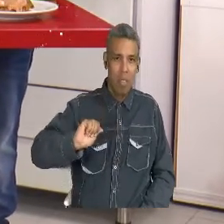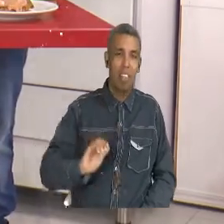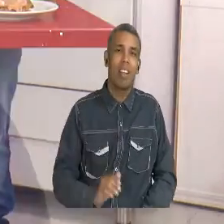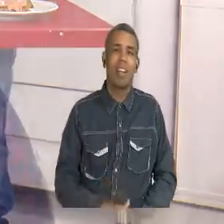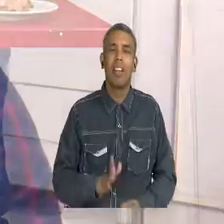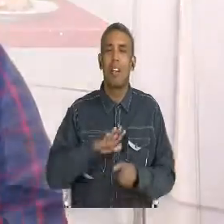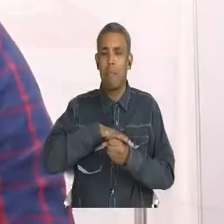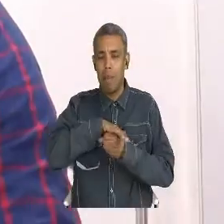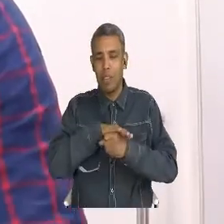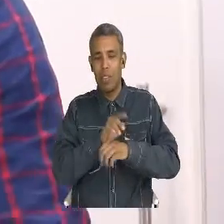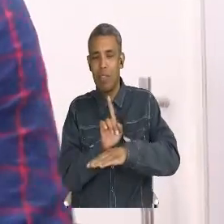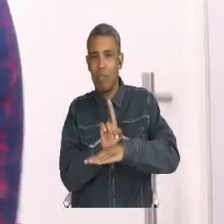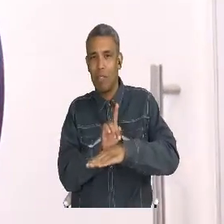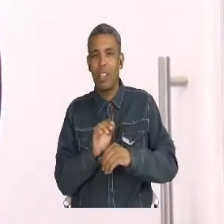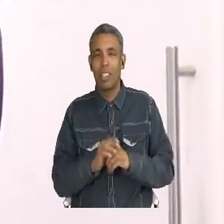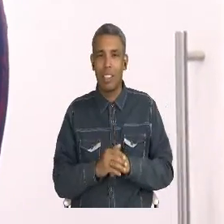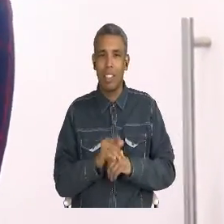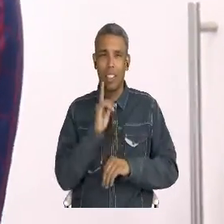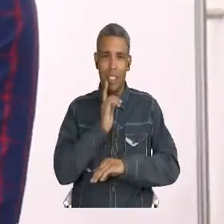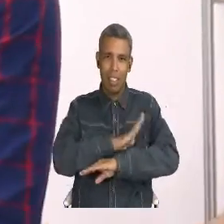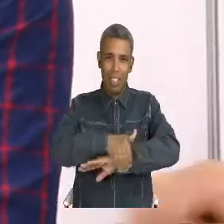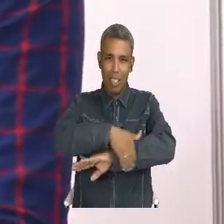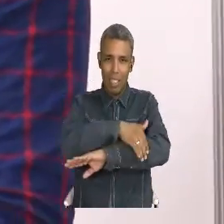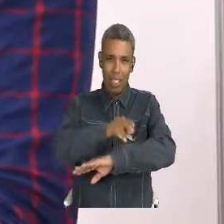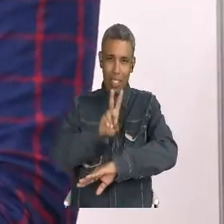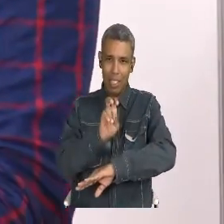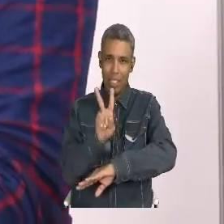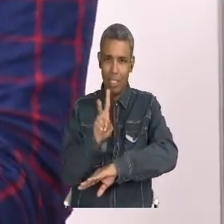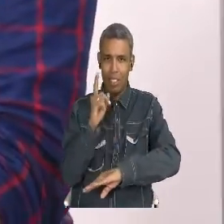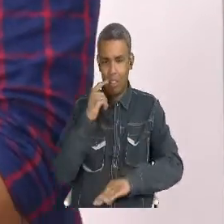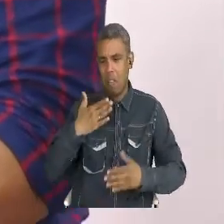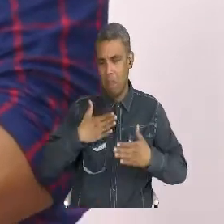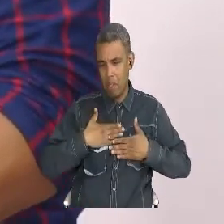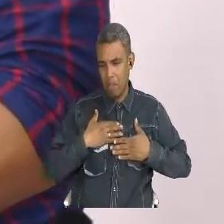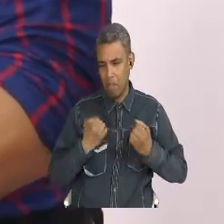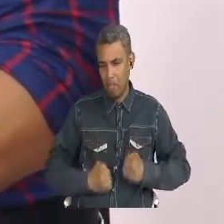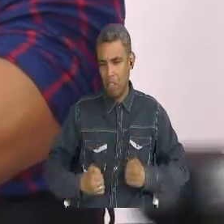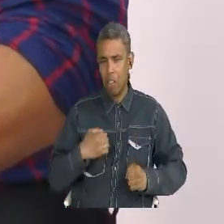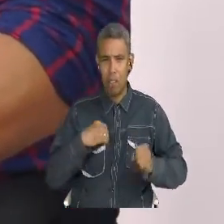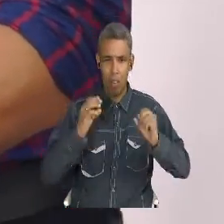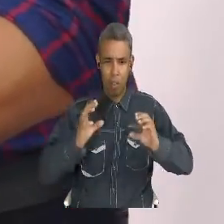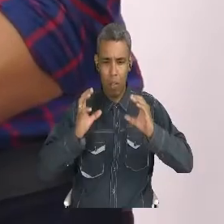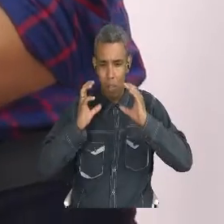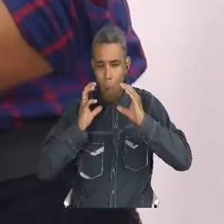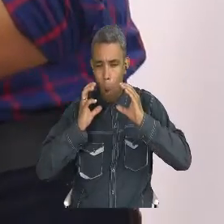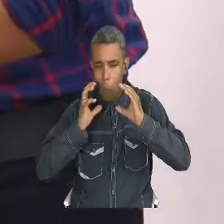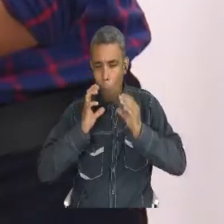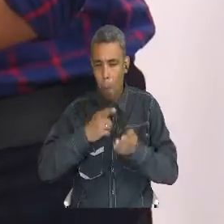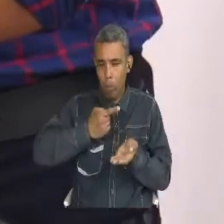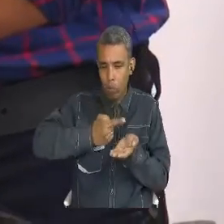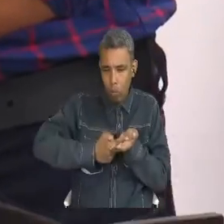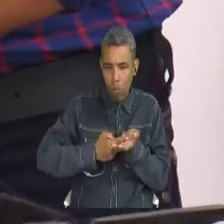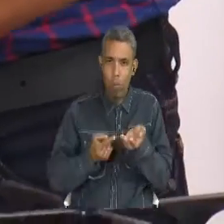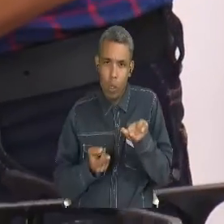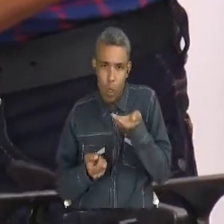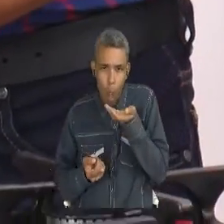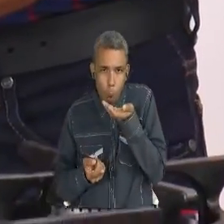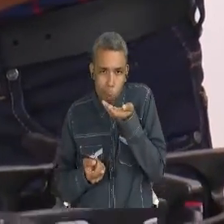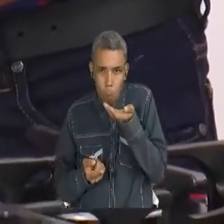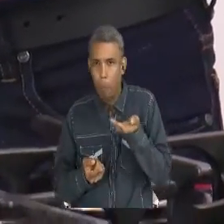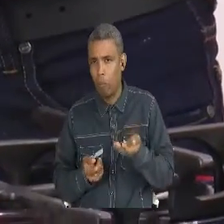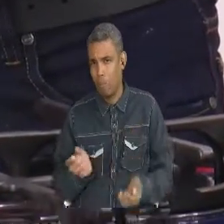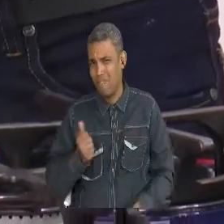Floresta, carrera 32, número 7124. Ajá. Es de mi propiedad, ahí tengo unas comidas rápidas excelentes, materia prima